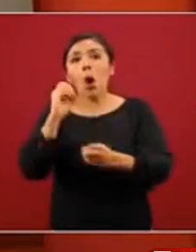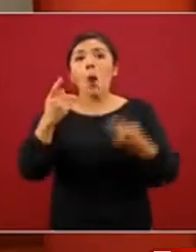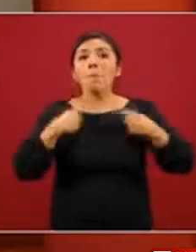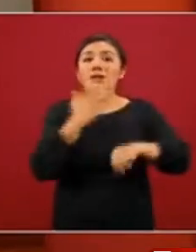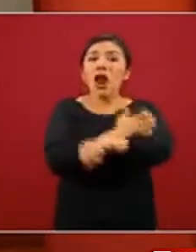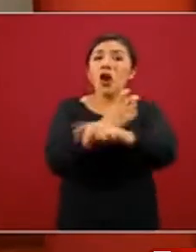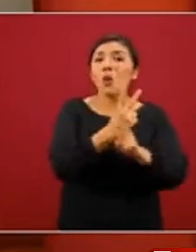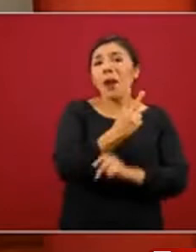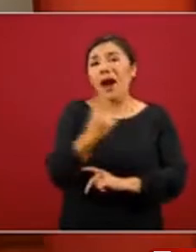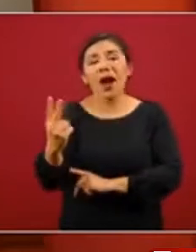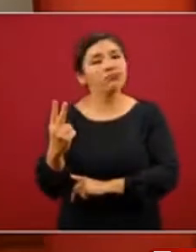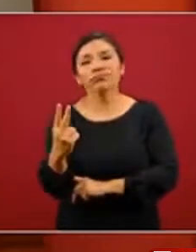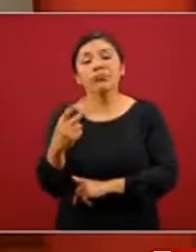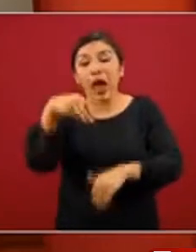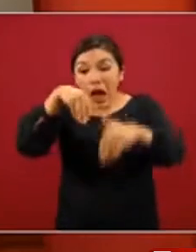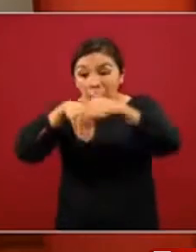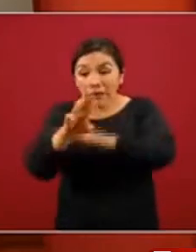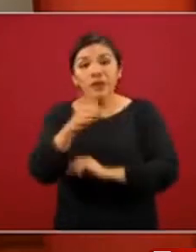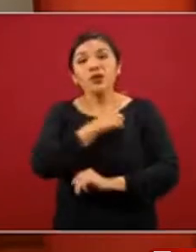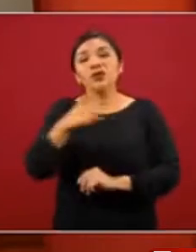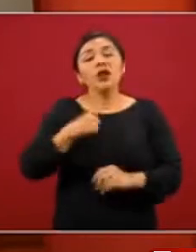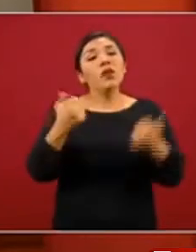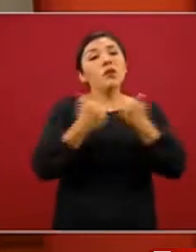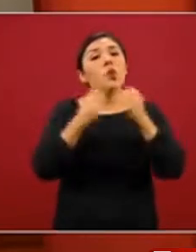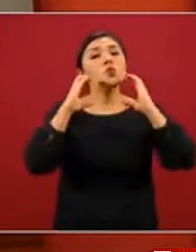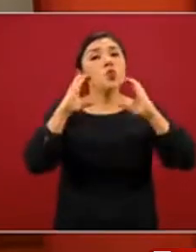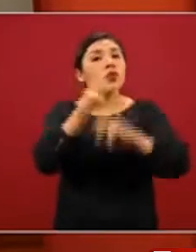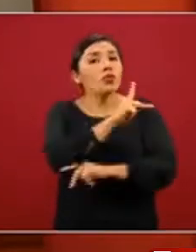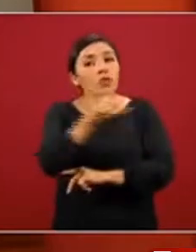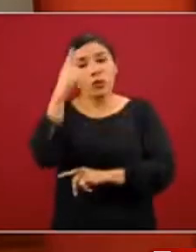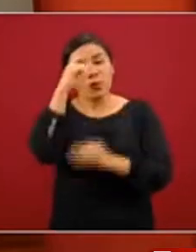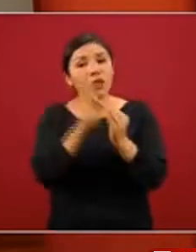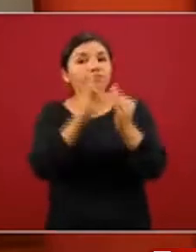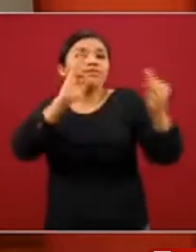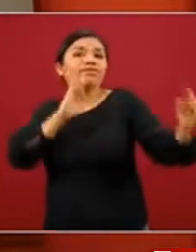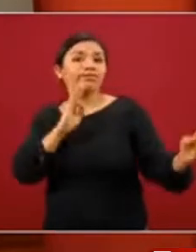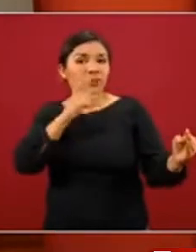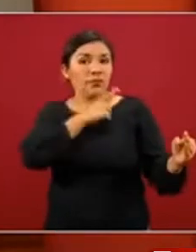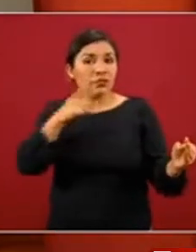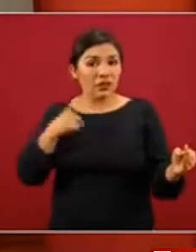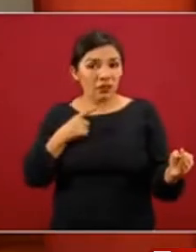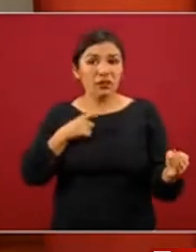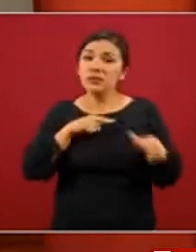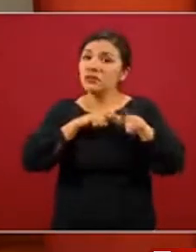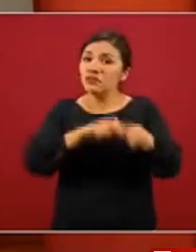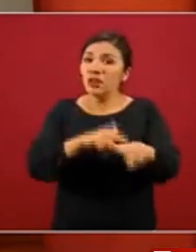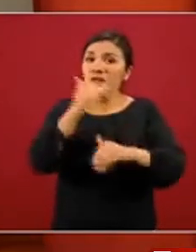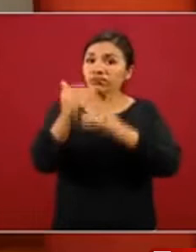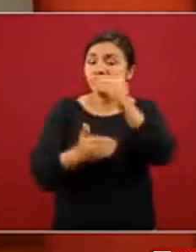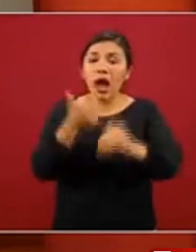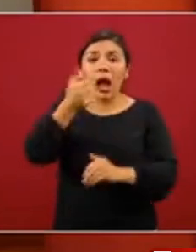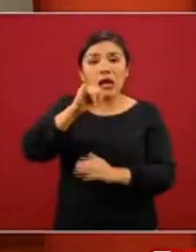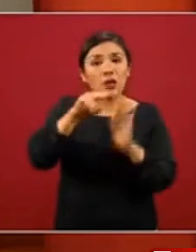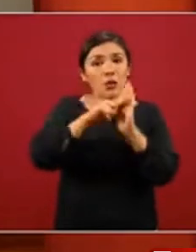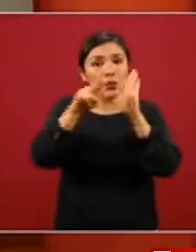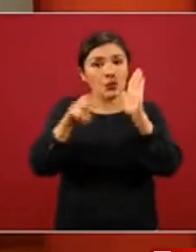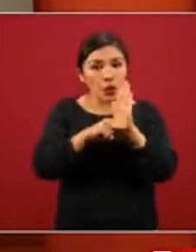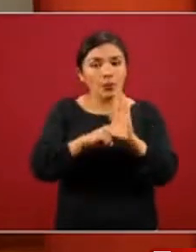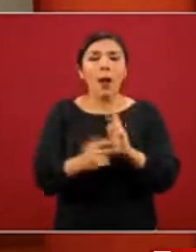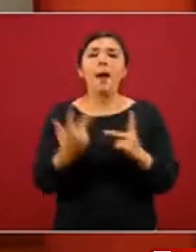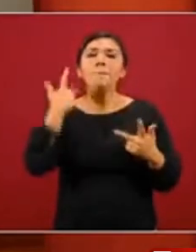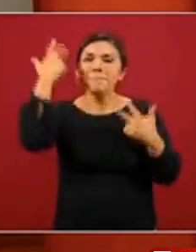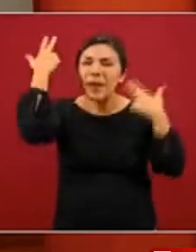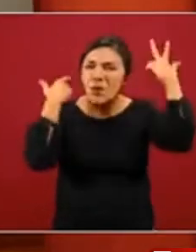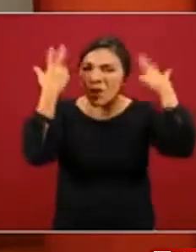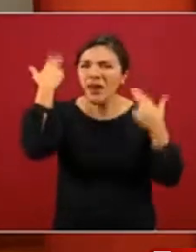y al interior se deben de aplicar todas las medidas de sana distancia que ya están normadas. peluquerías,